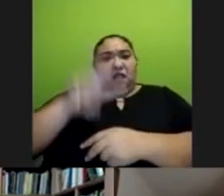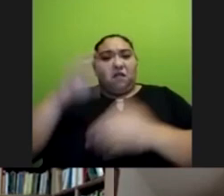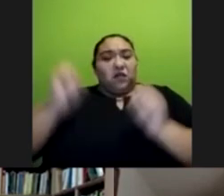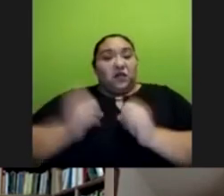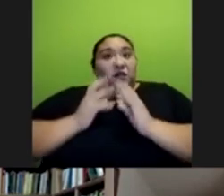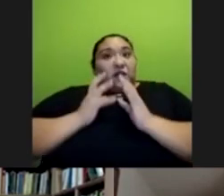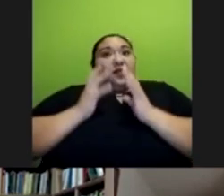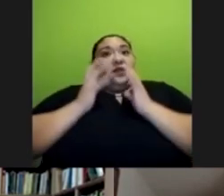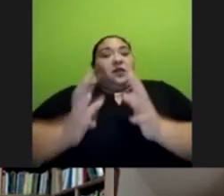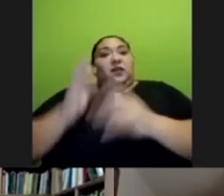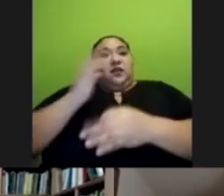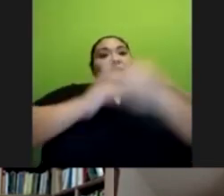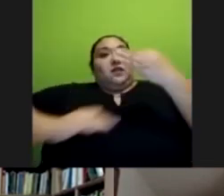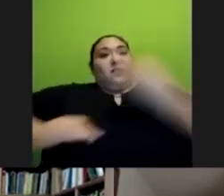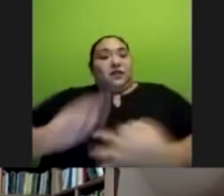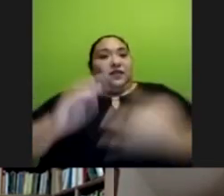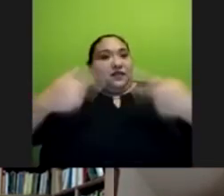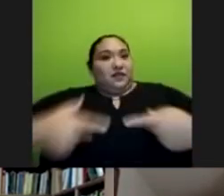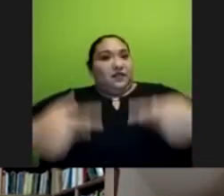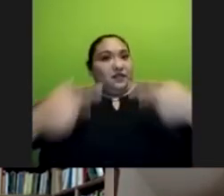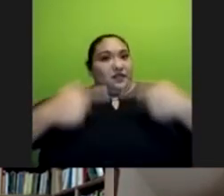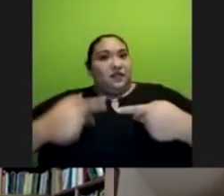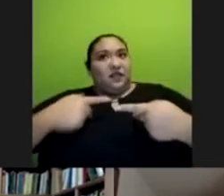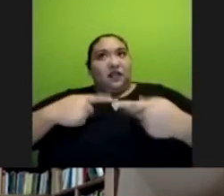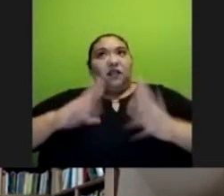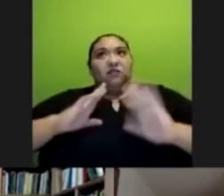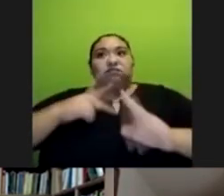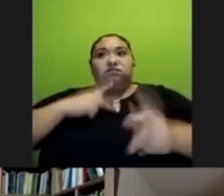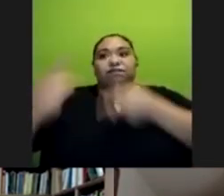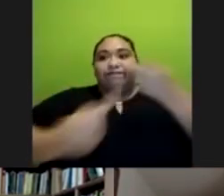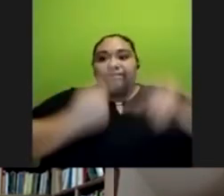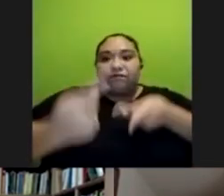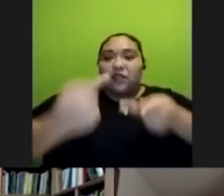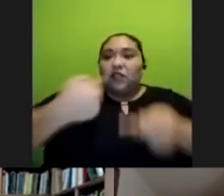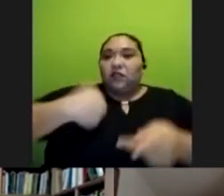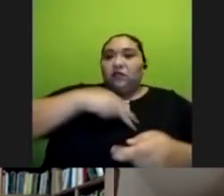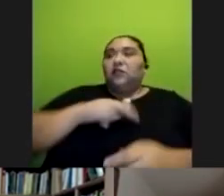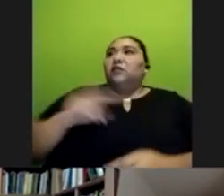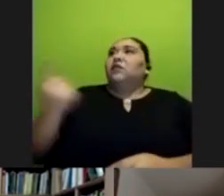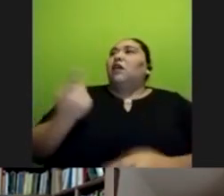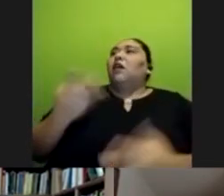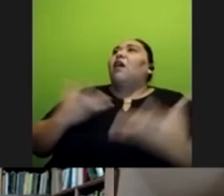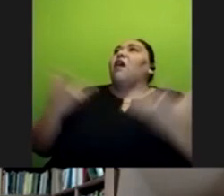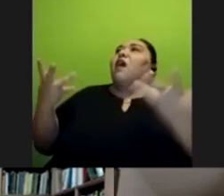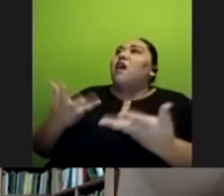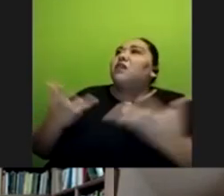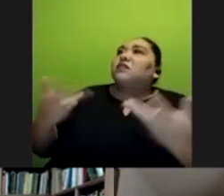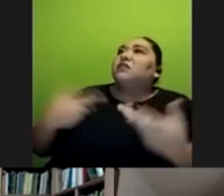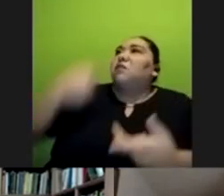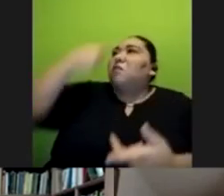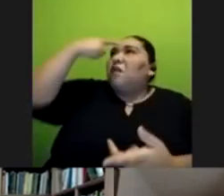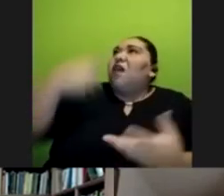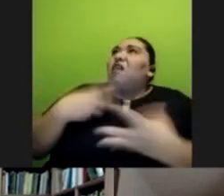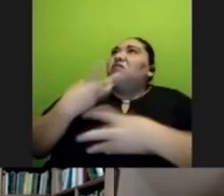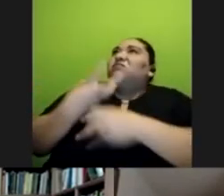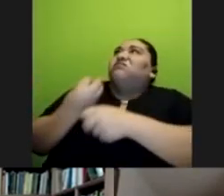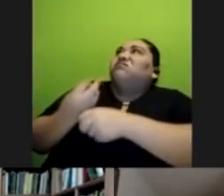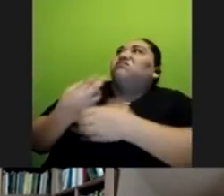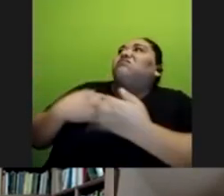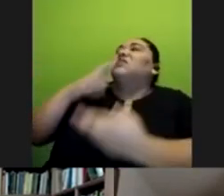que son muy en el mismo tono. ¿Qué hacemos para resolver esto en este ámbito específico que